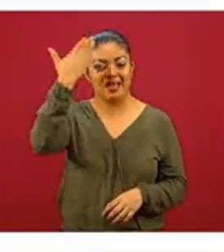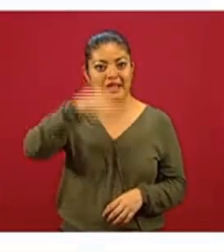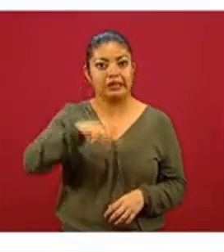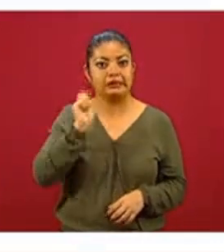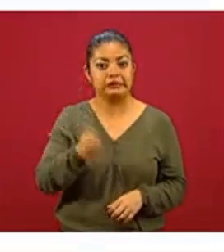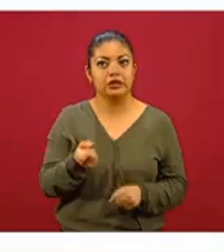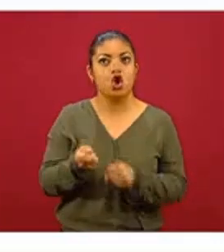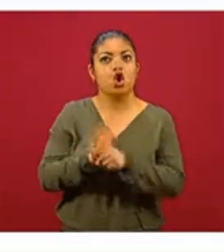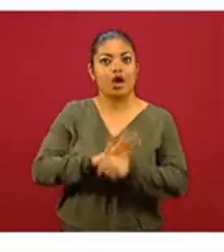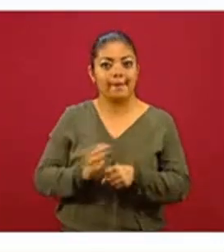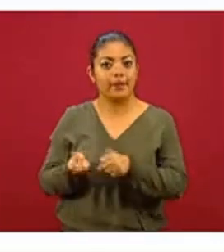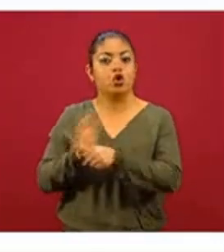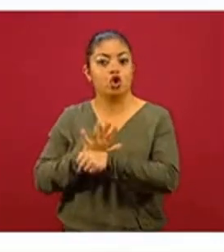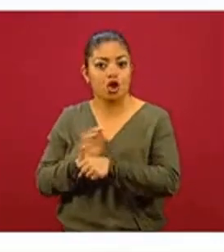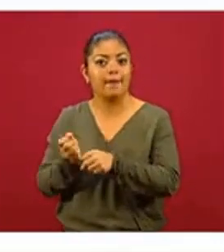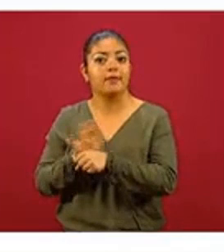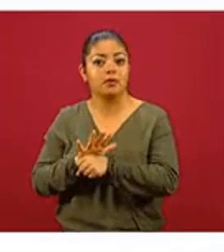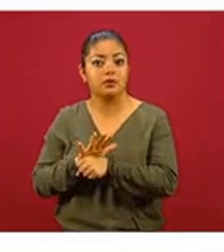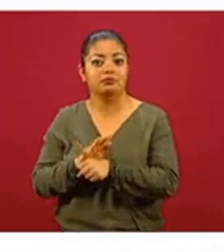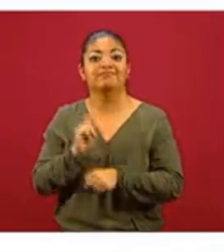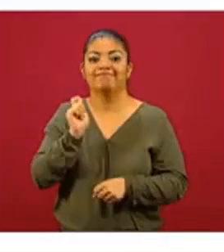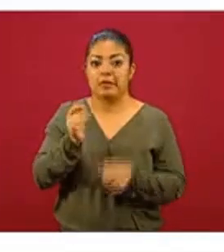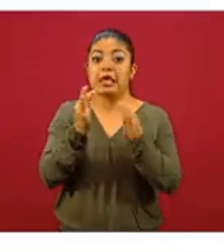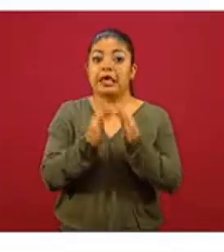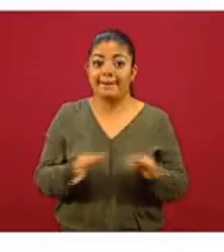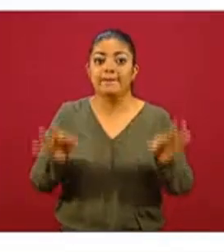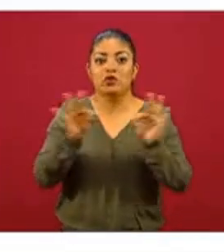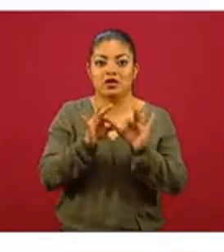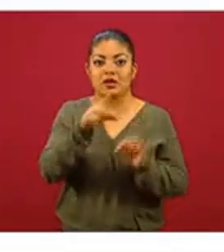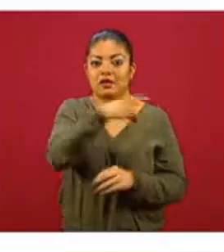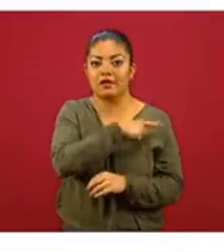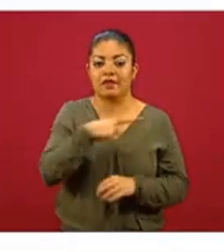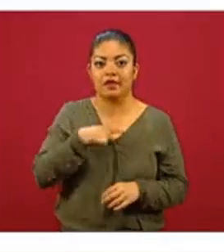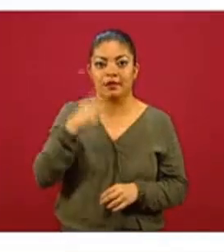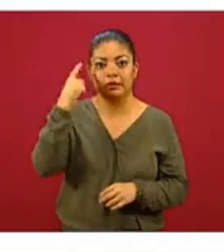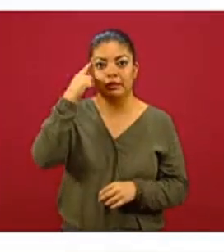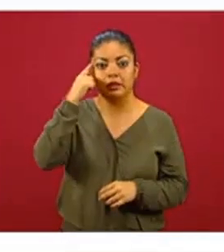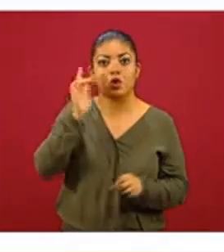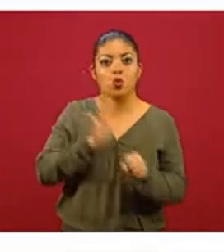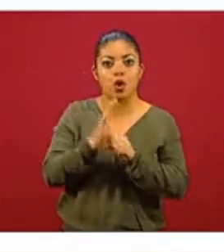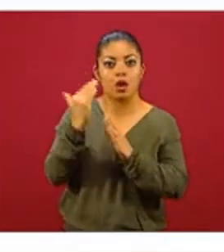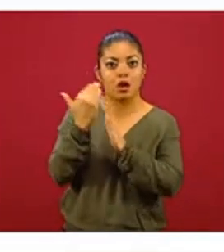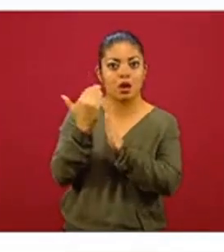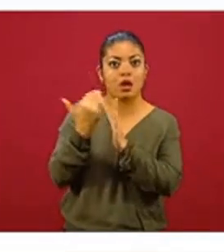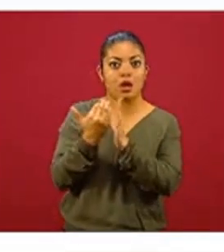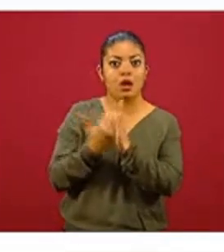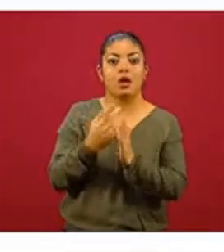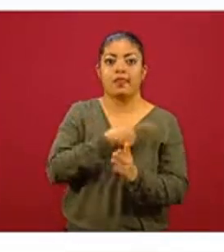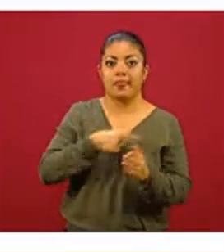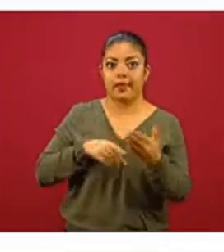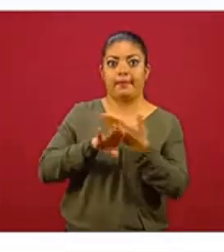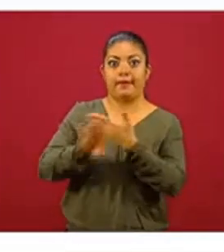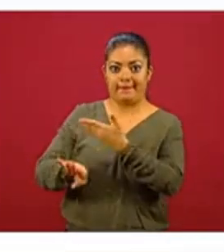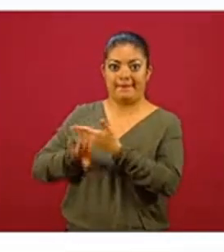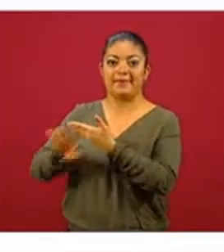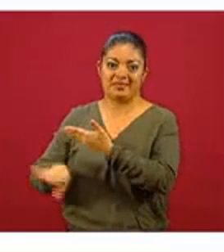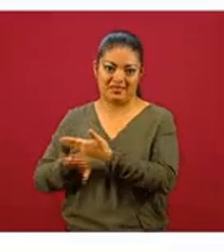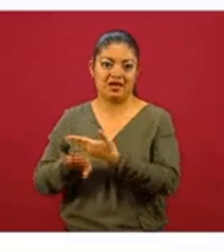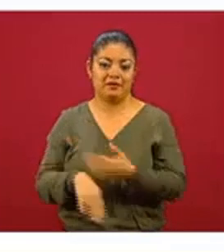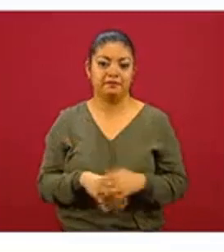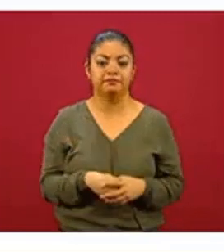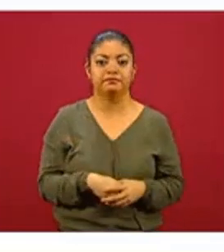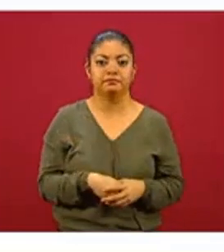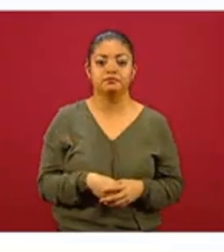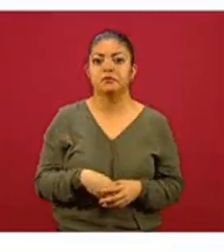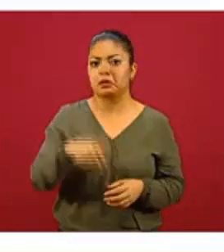es importante tener los datos de alarma que ya se habían mencionado previamente. Entonces, muchos nos hemos